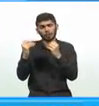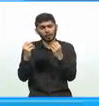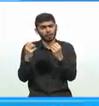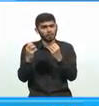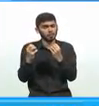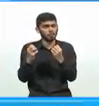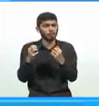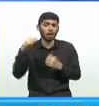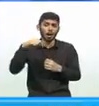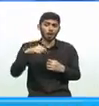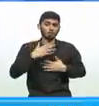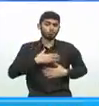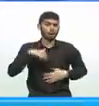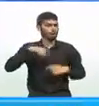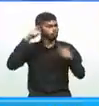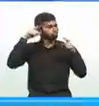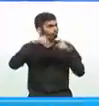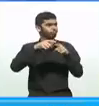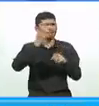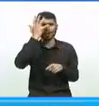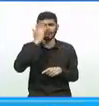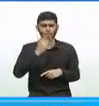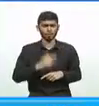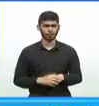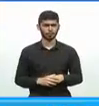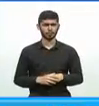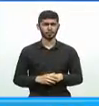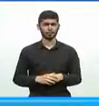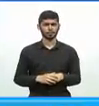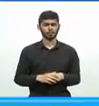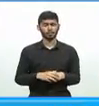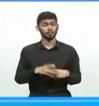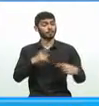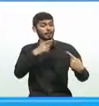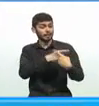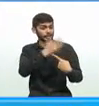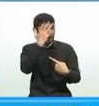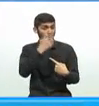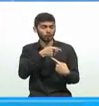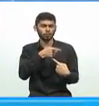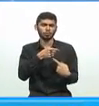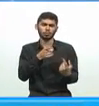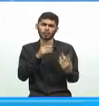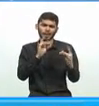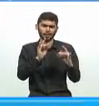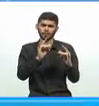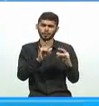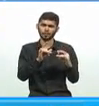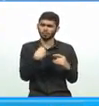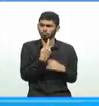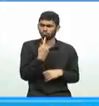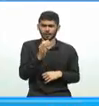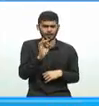bueno tranquilo Bueno ahora ya pensando en San lorens y bueno el partido con con San Lorenzo va a ser un partido muy complicado sabemos